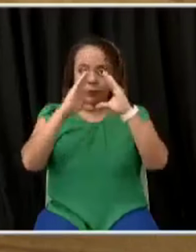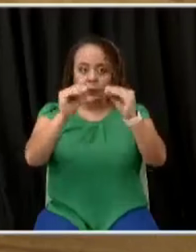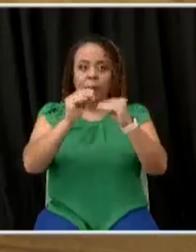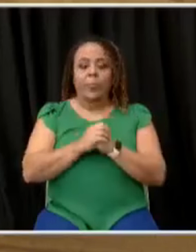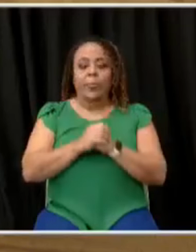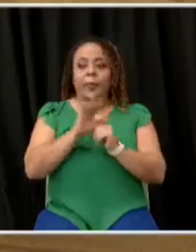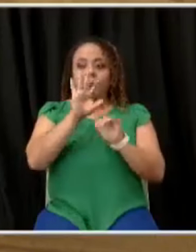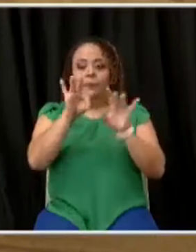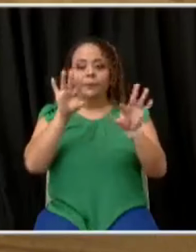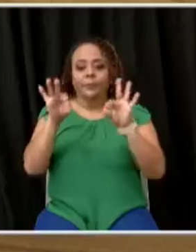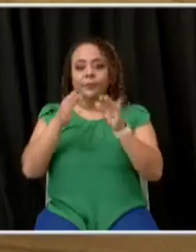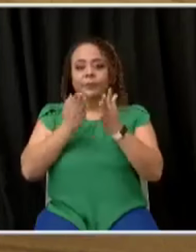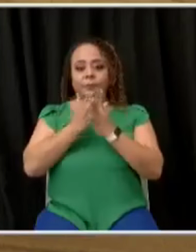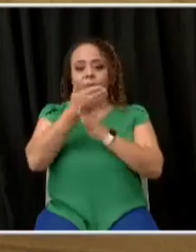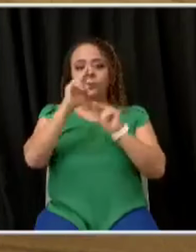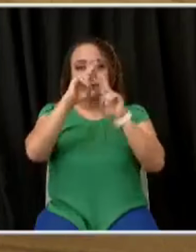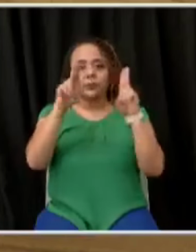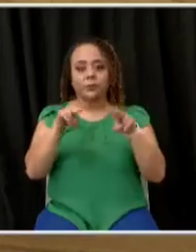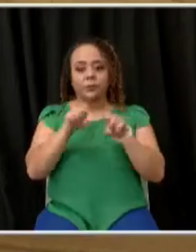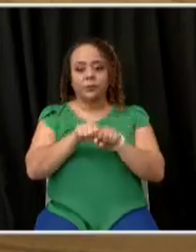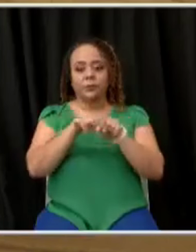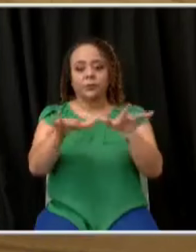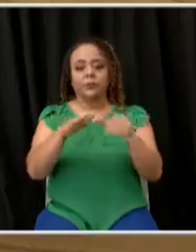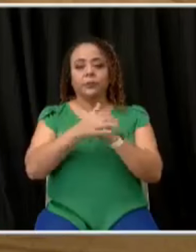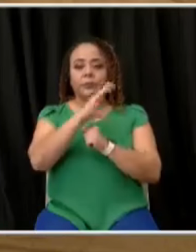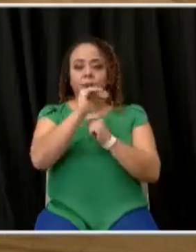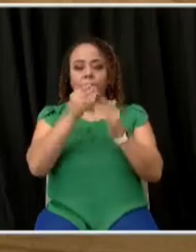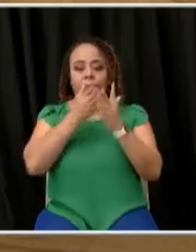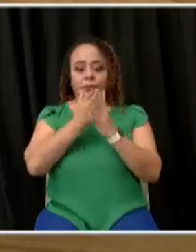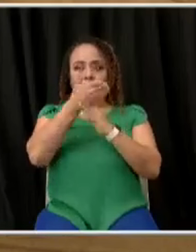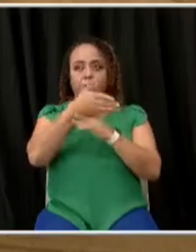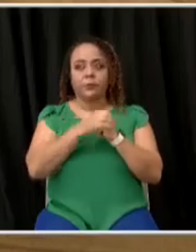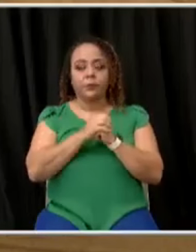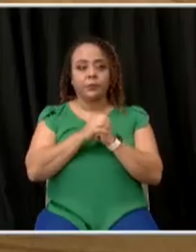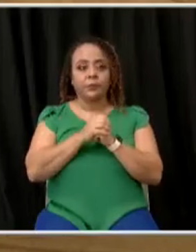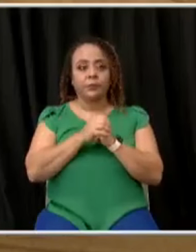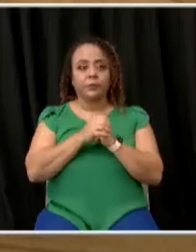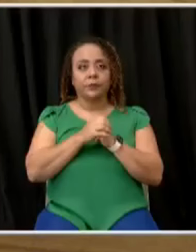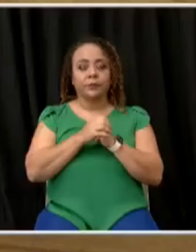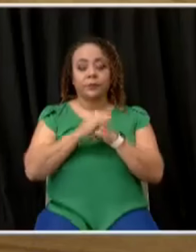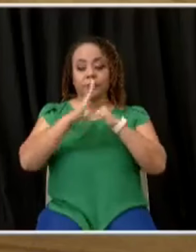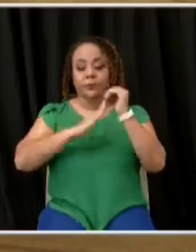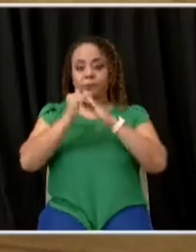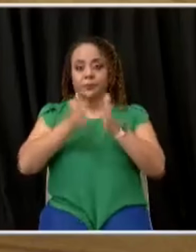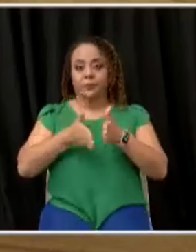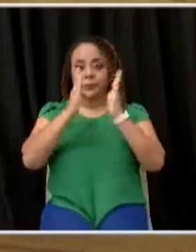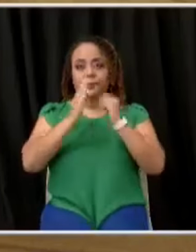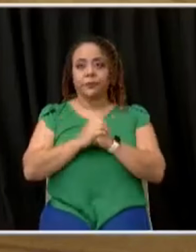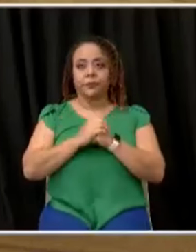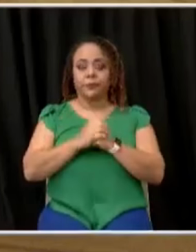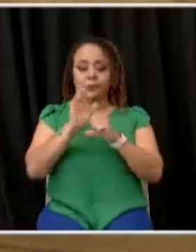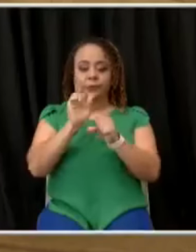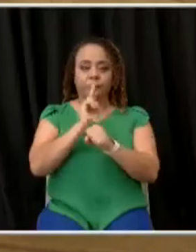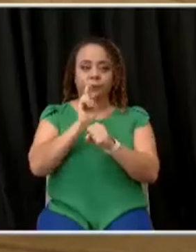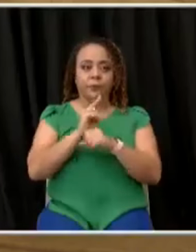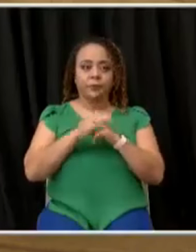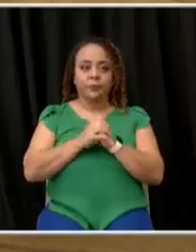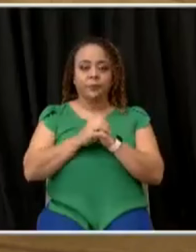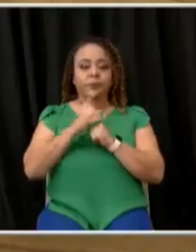las invitaciones a través de redes sociales y a través de una estructura que estamos utilizando